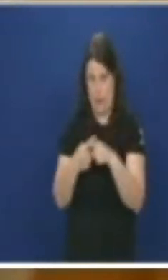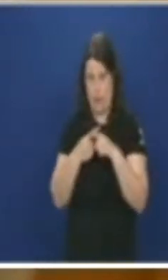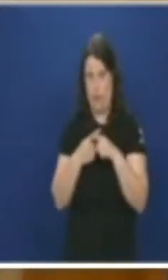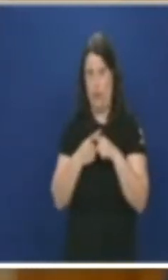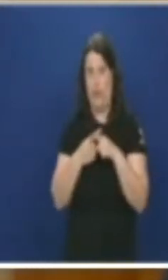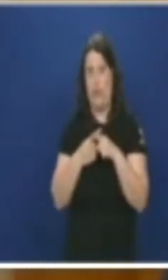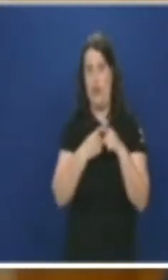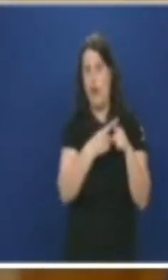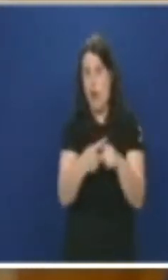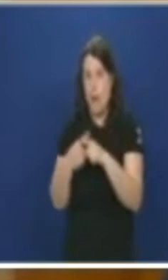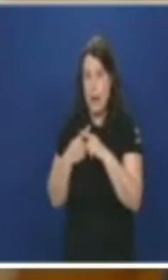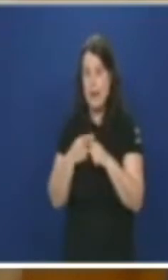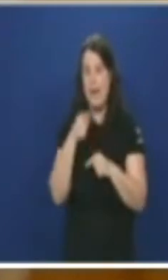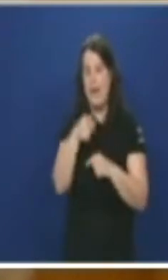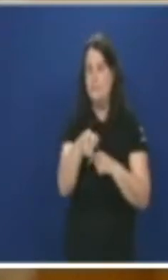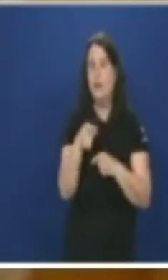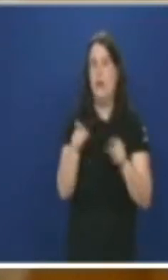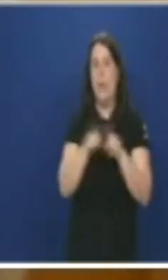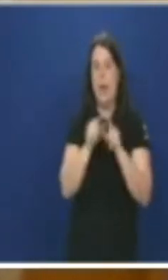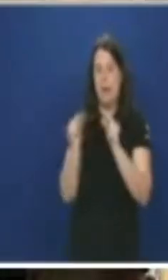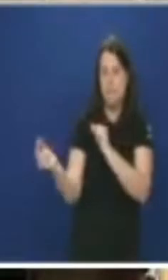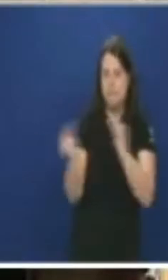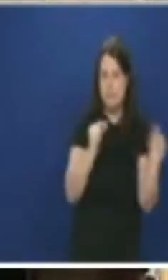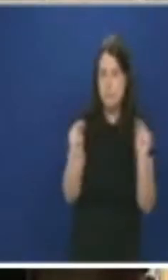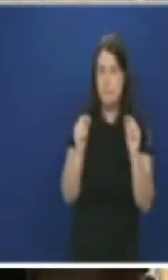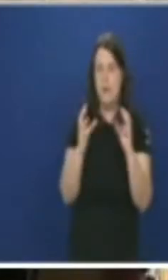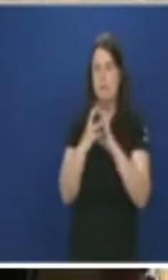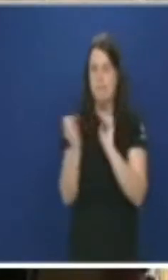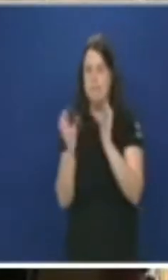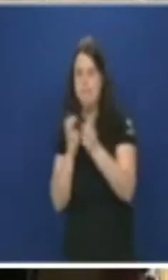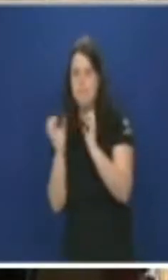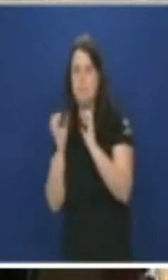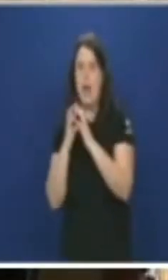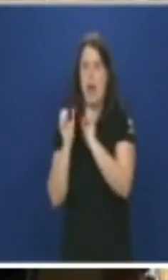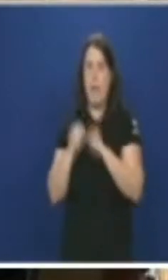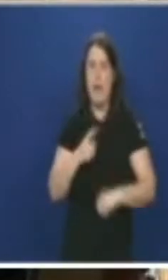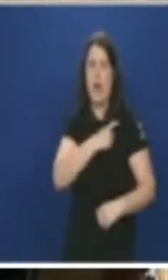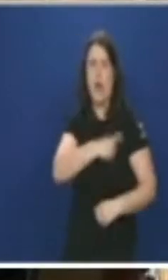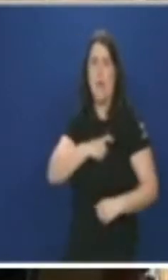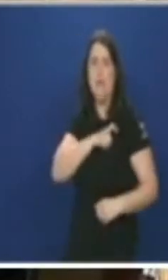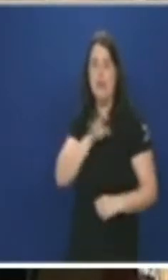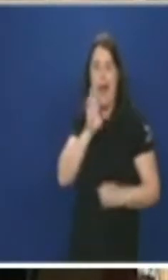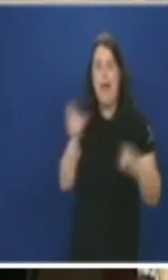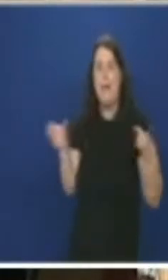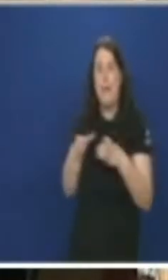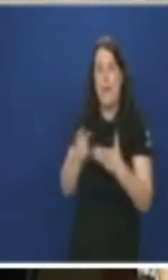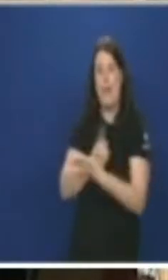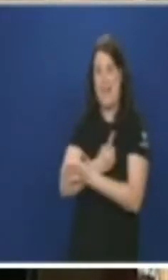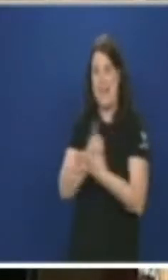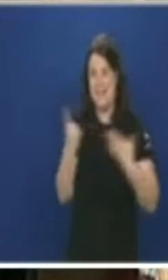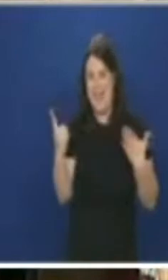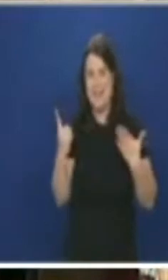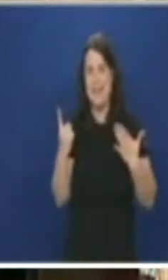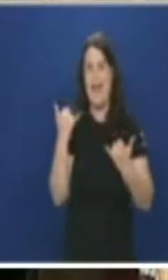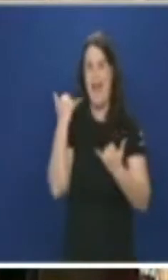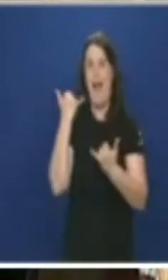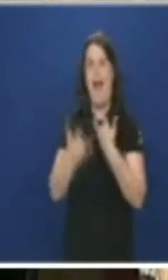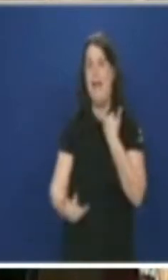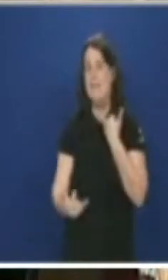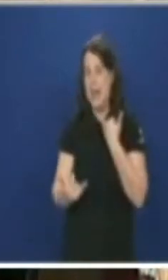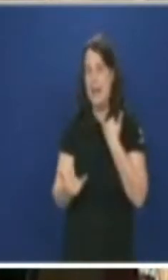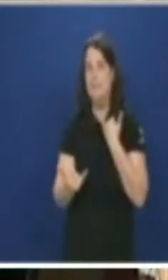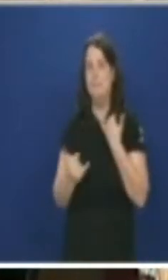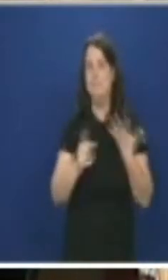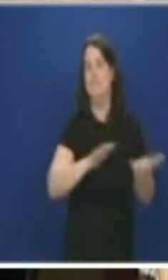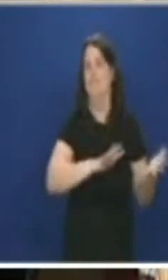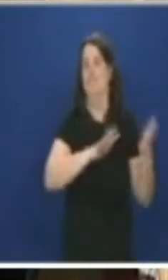nese exercicio de diálogo e consenso que foi a Comisión dos 16 e, finalmente se